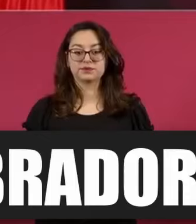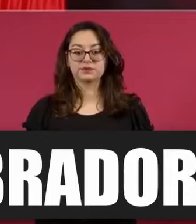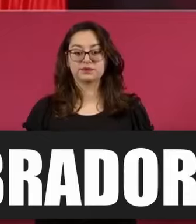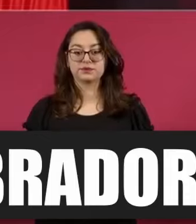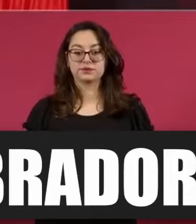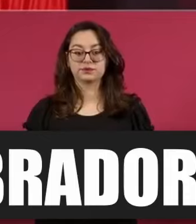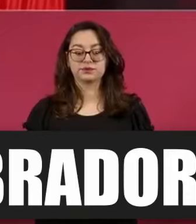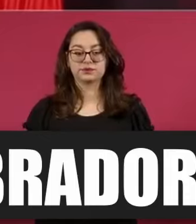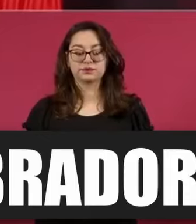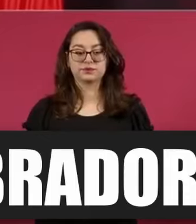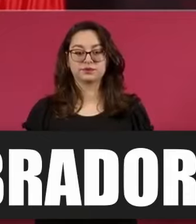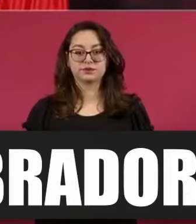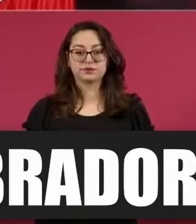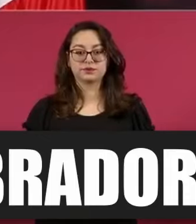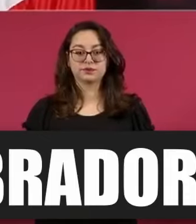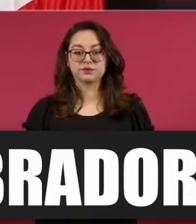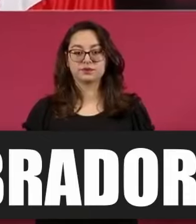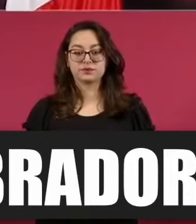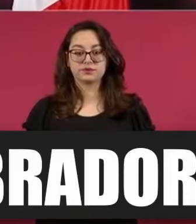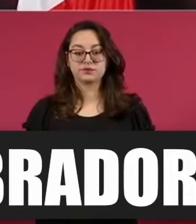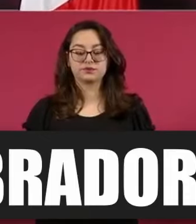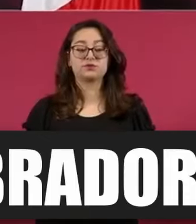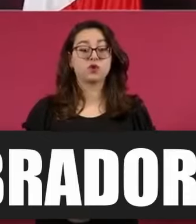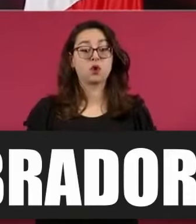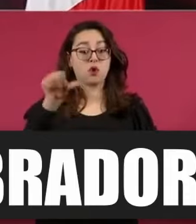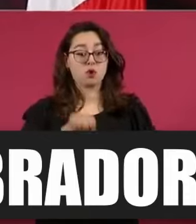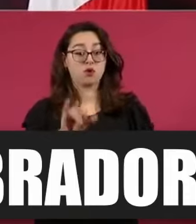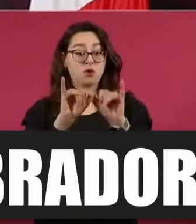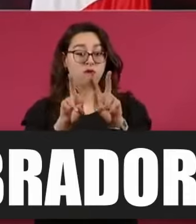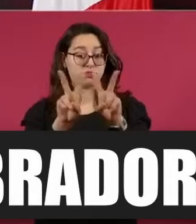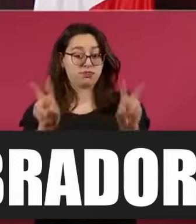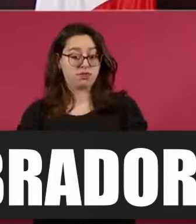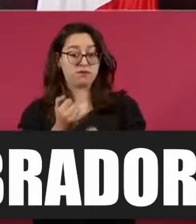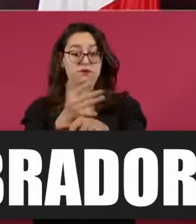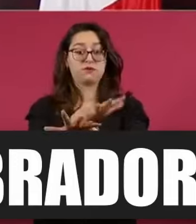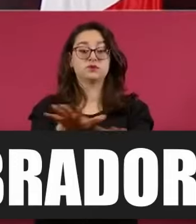el estado que guarda la seguridad en el país,